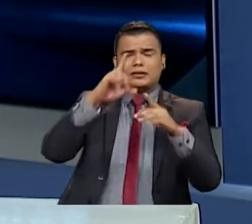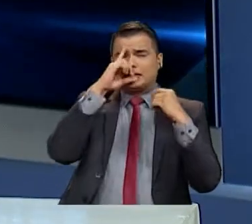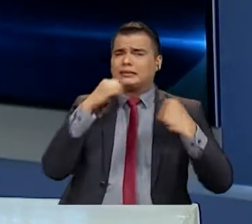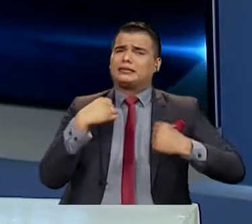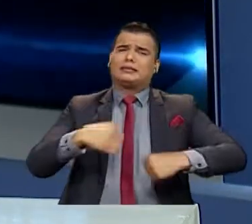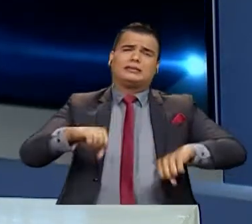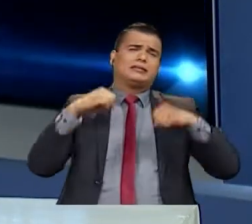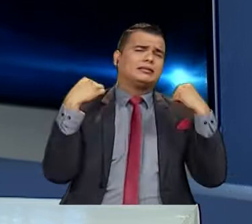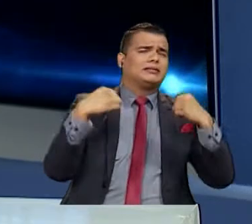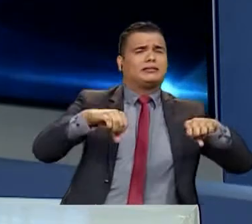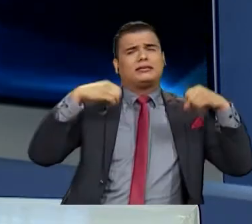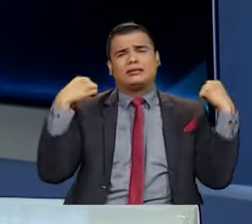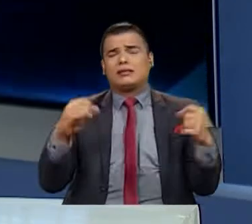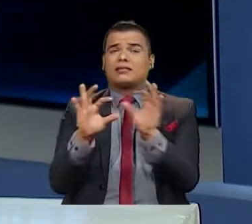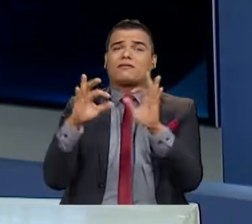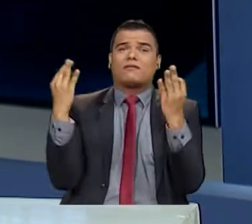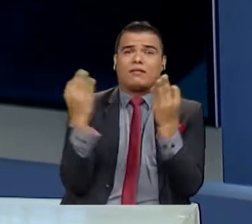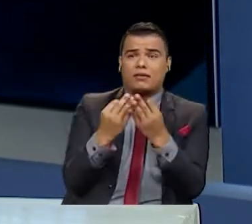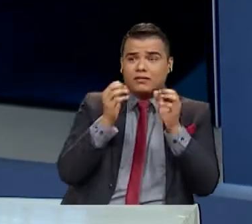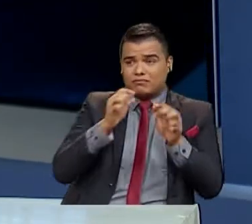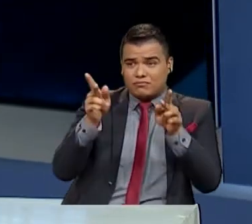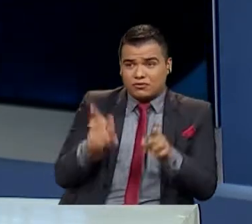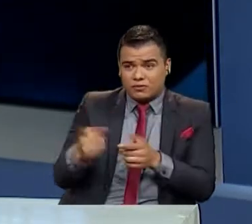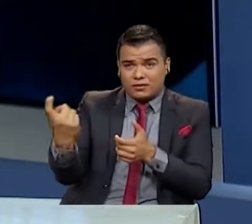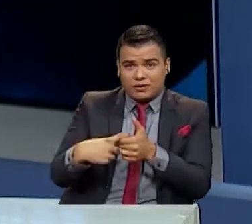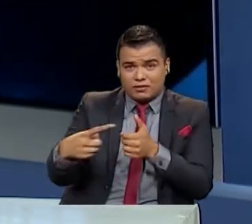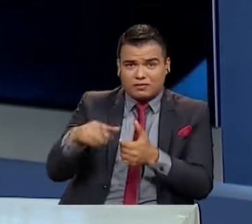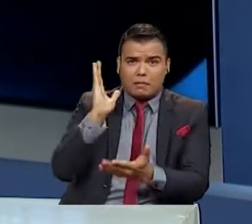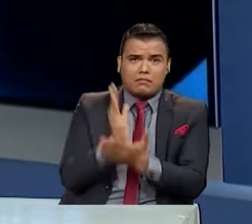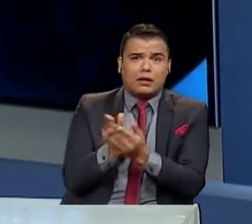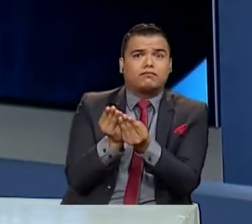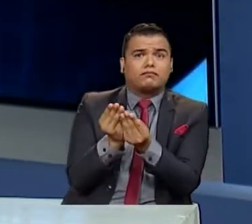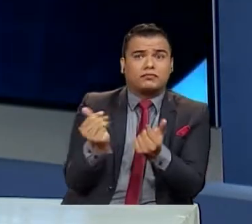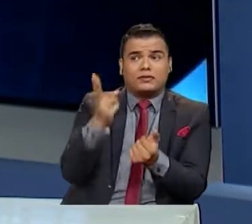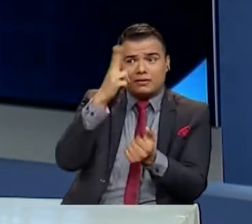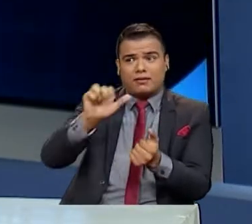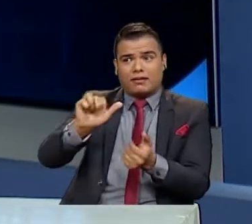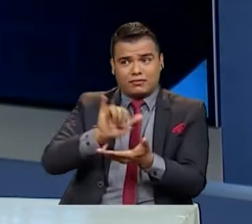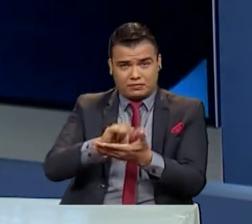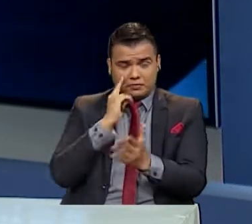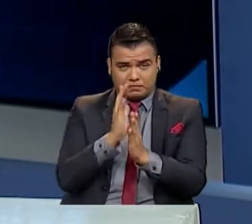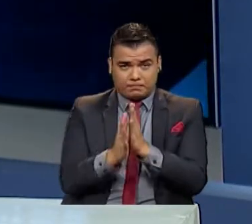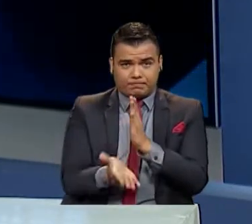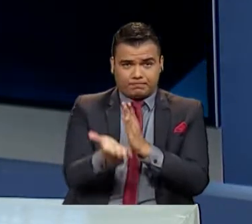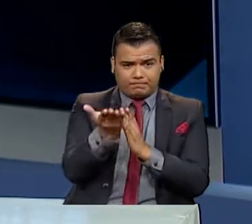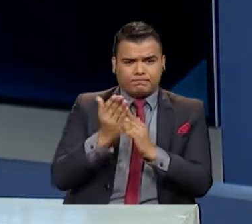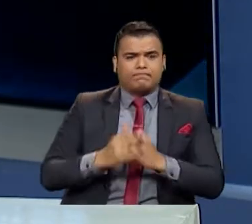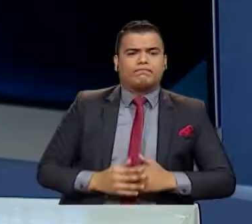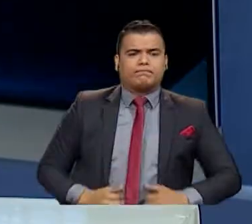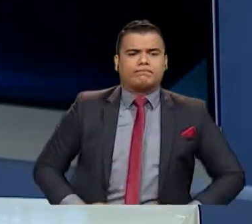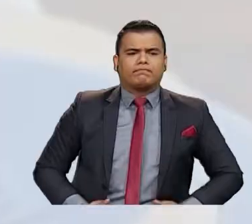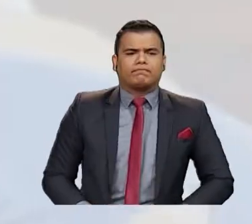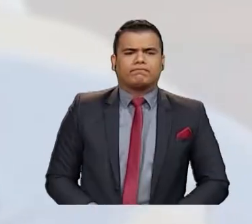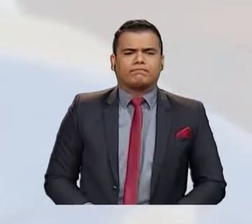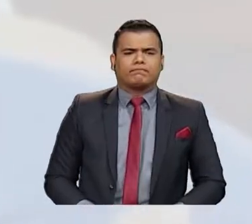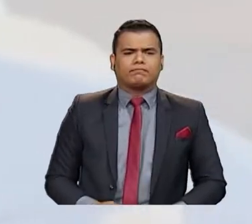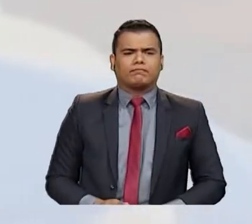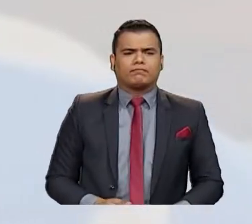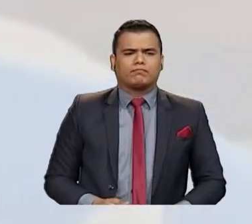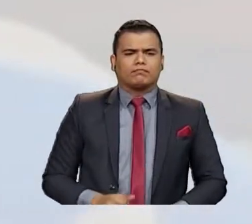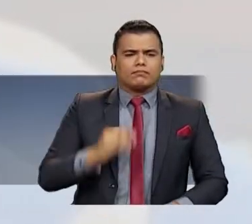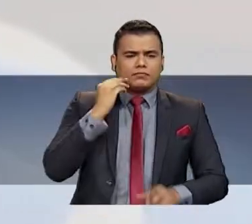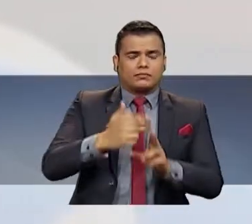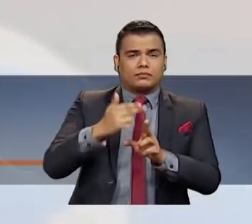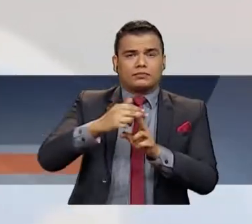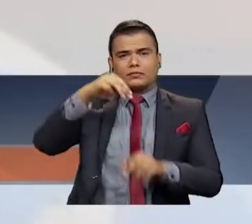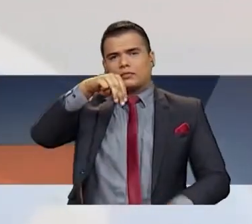drama en una familia por la desaparición de una de sus hijas. Con toda la información está Sofía Pachón. María